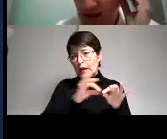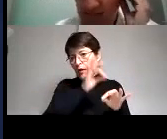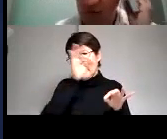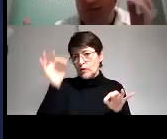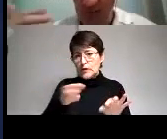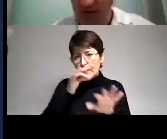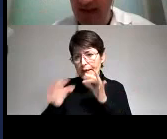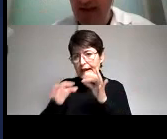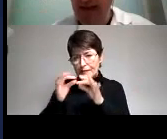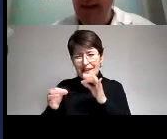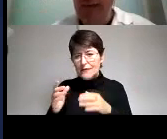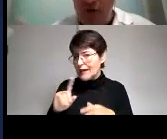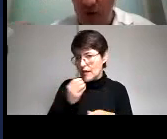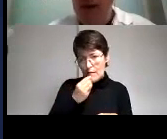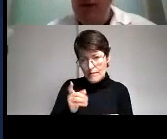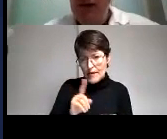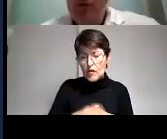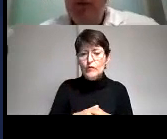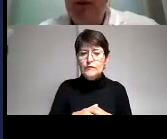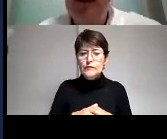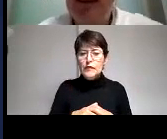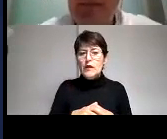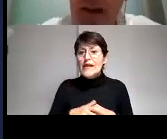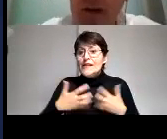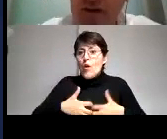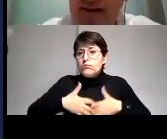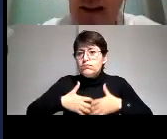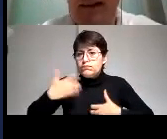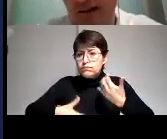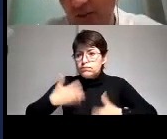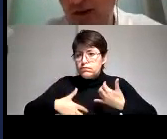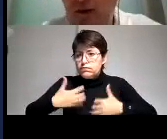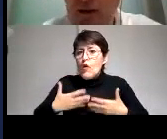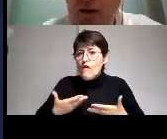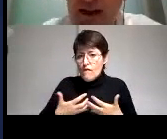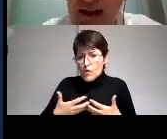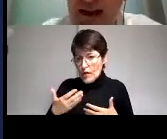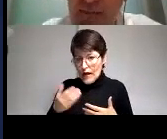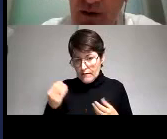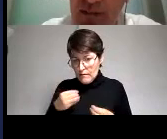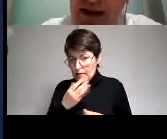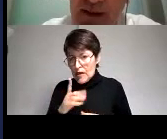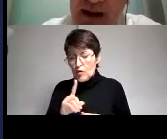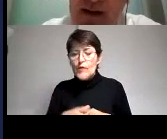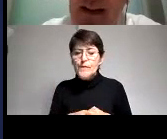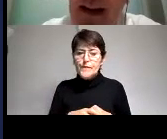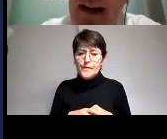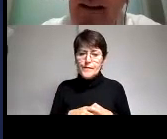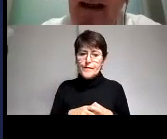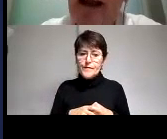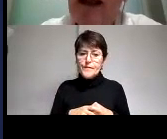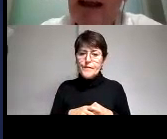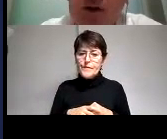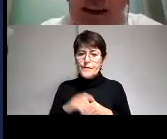que provocaríamos un aumento de la producción de sustancias ácidas y por lo tanto podemos tener problemas para